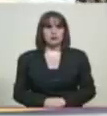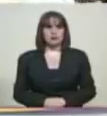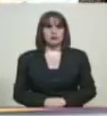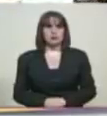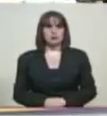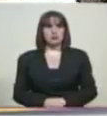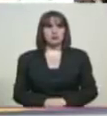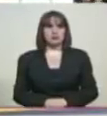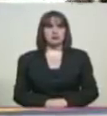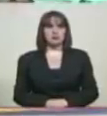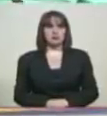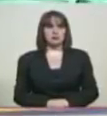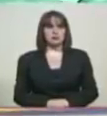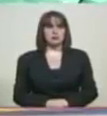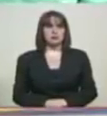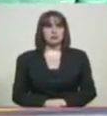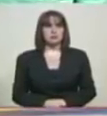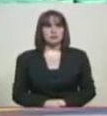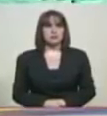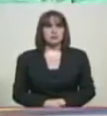cuáles van a ser.